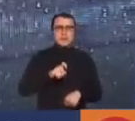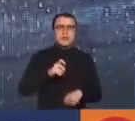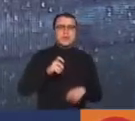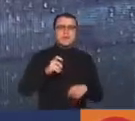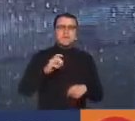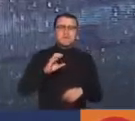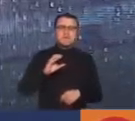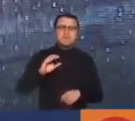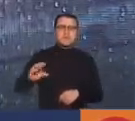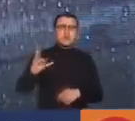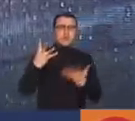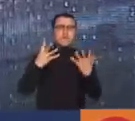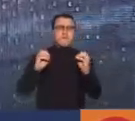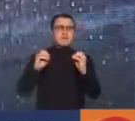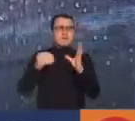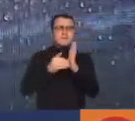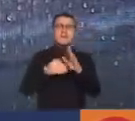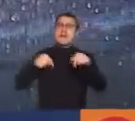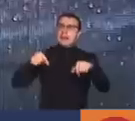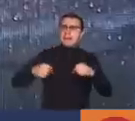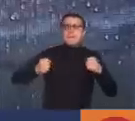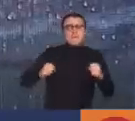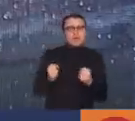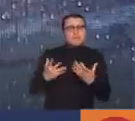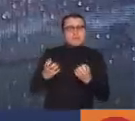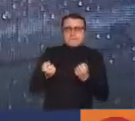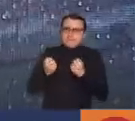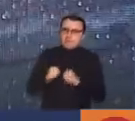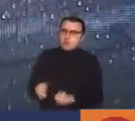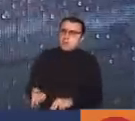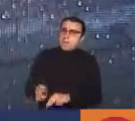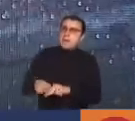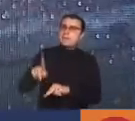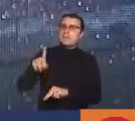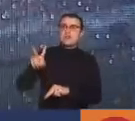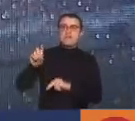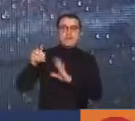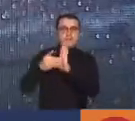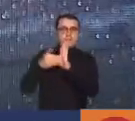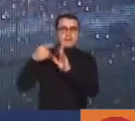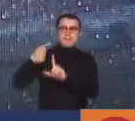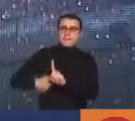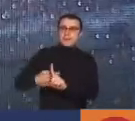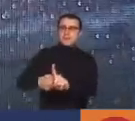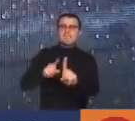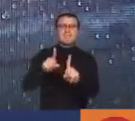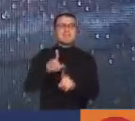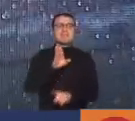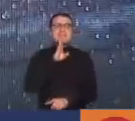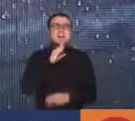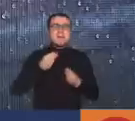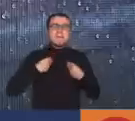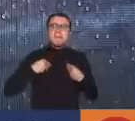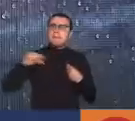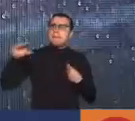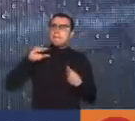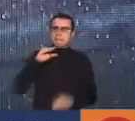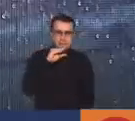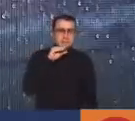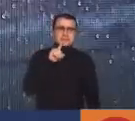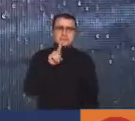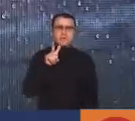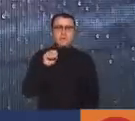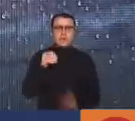90.000 pesos. En Bogotá se hizo un esfuerzo por aumentar a 120.000 mensuales, pero es que ¿quién vive con 120.000